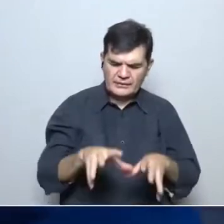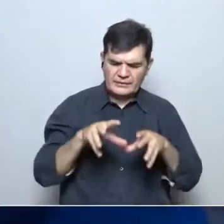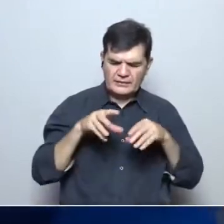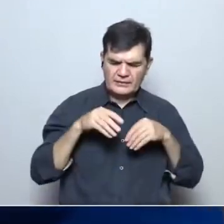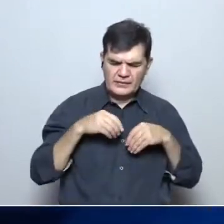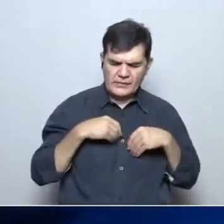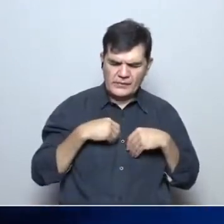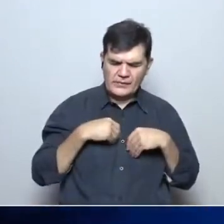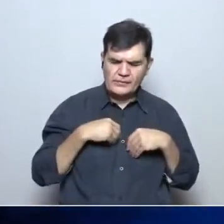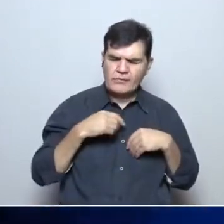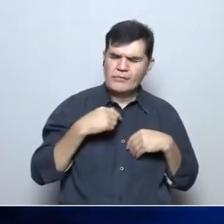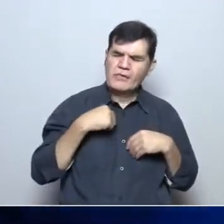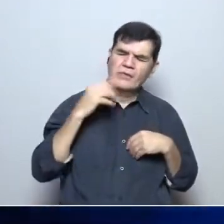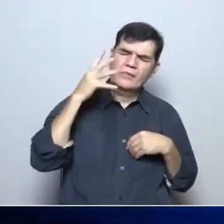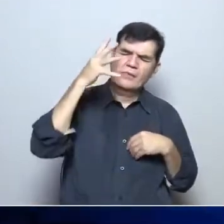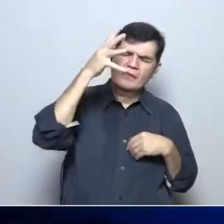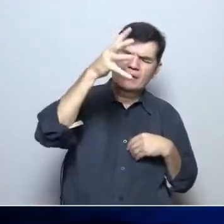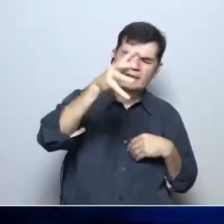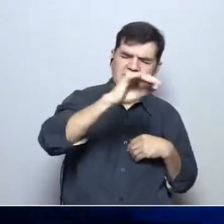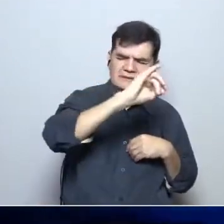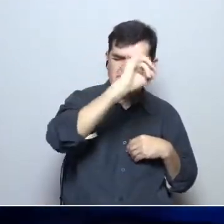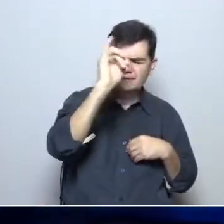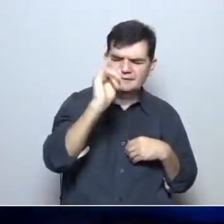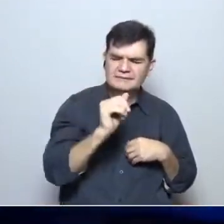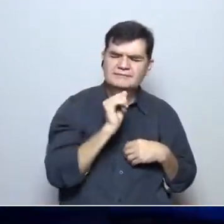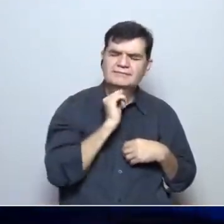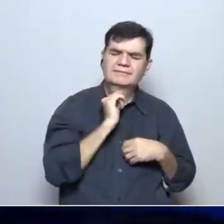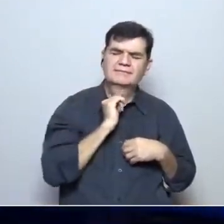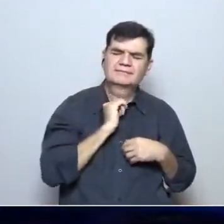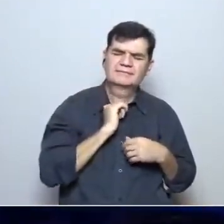Nunca más tendremos sed.